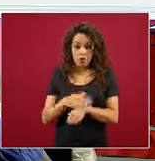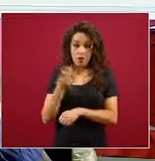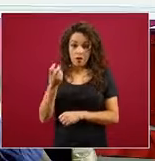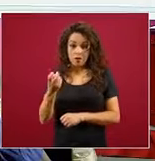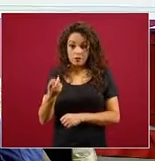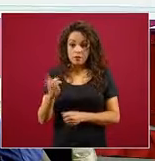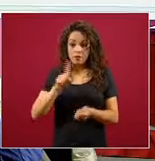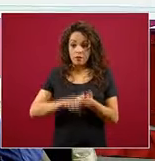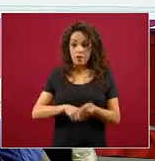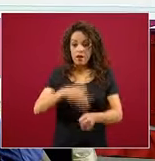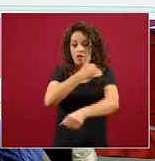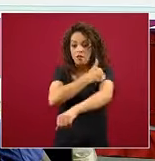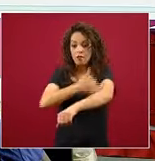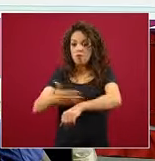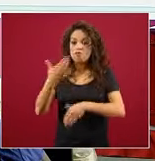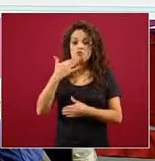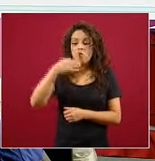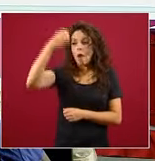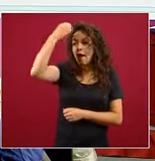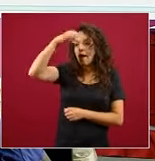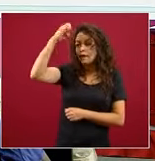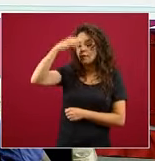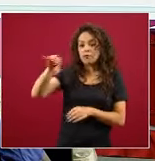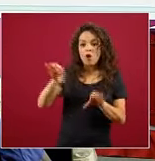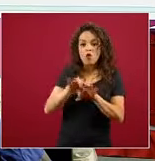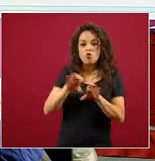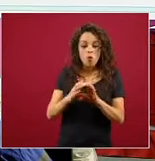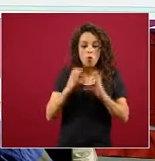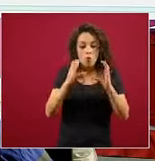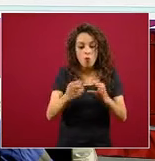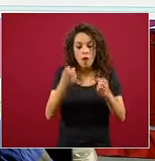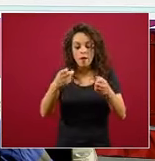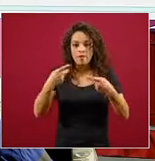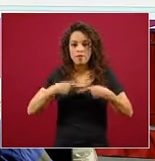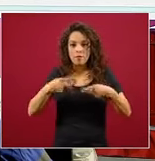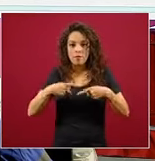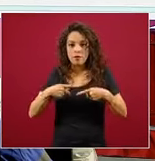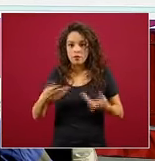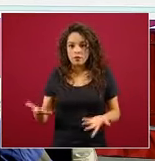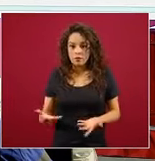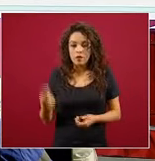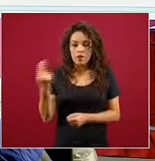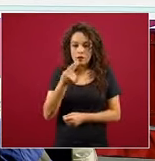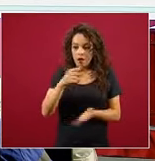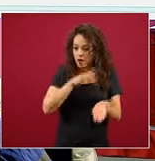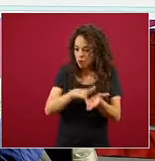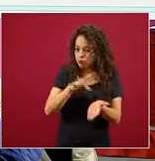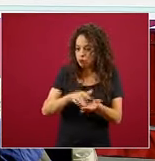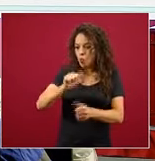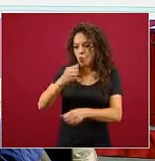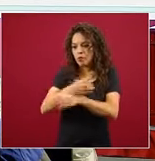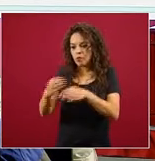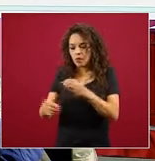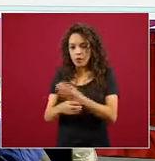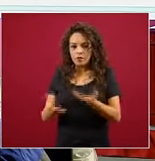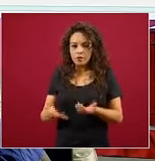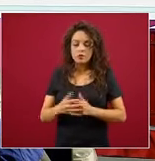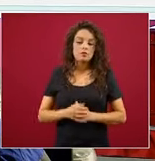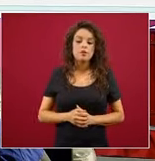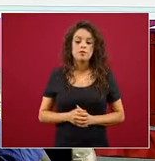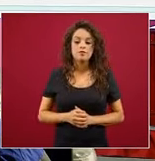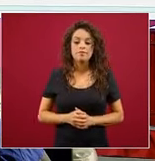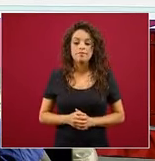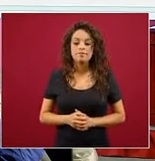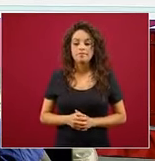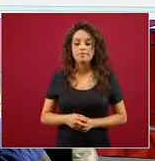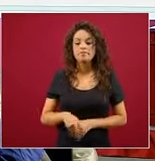pocos conocimientos básicos en el cuidado de las personas mayores con dependencia, que incluso los profesionales de la salud son raros